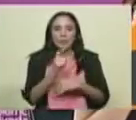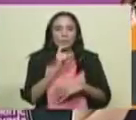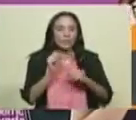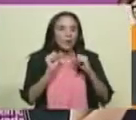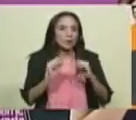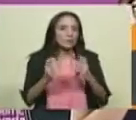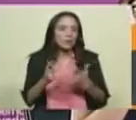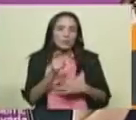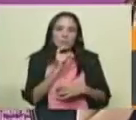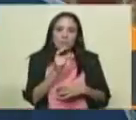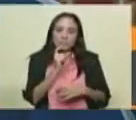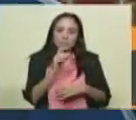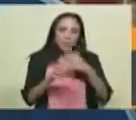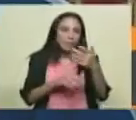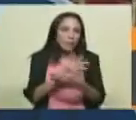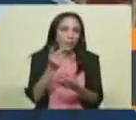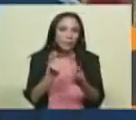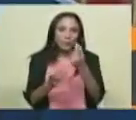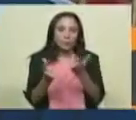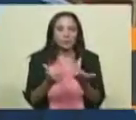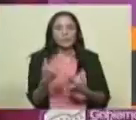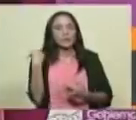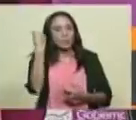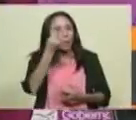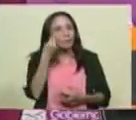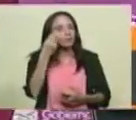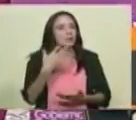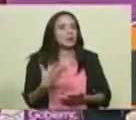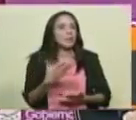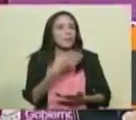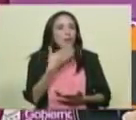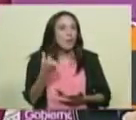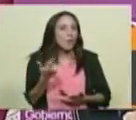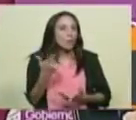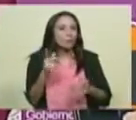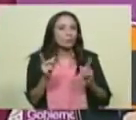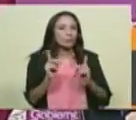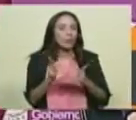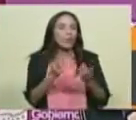Y yo dije, no es suficiente. Y como había lanzado el